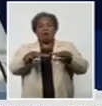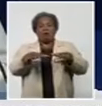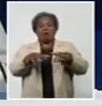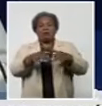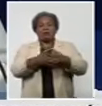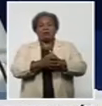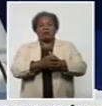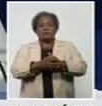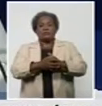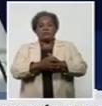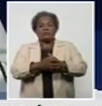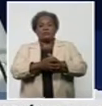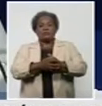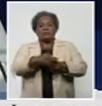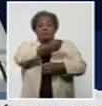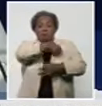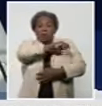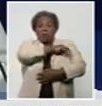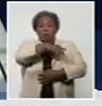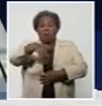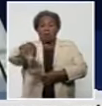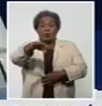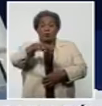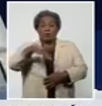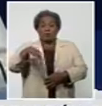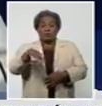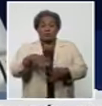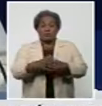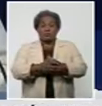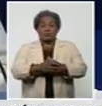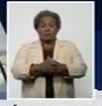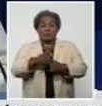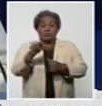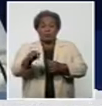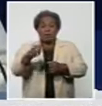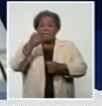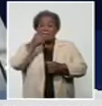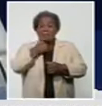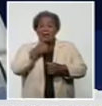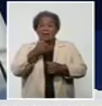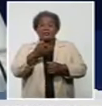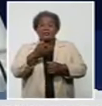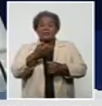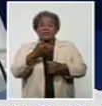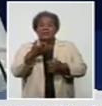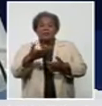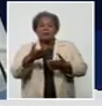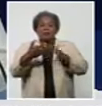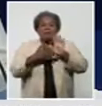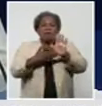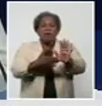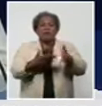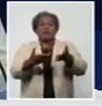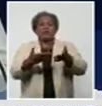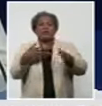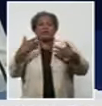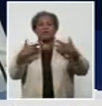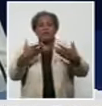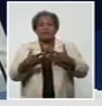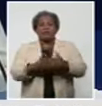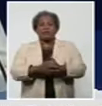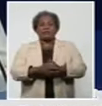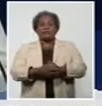población que han estado más expuestos por las actividades a veces que se